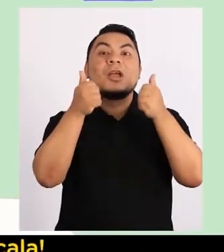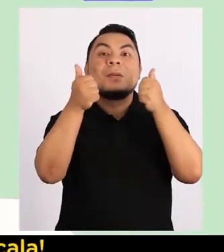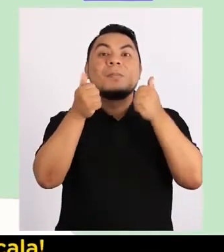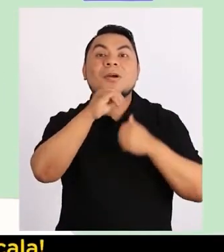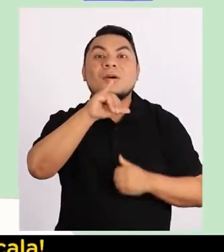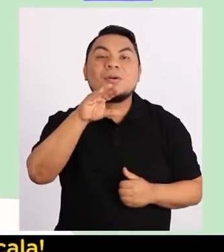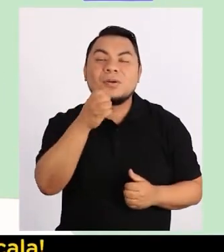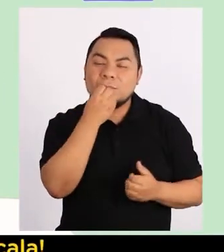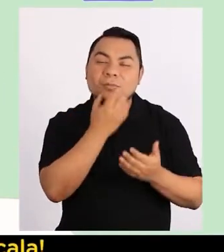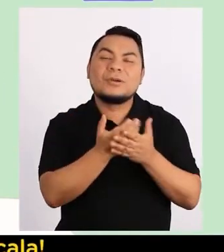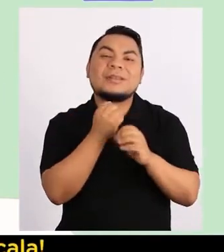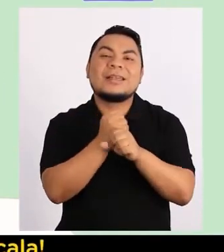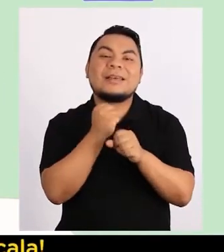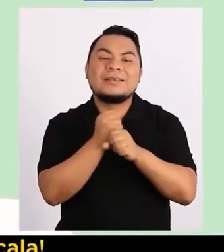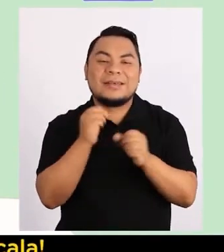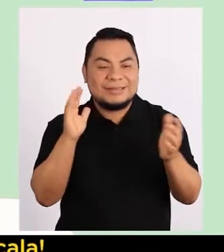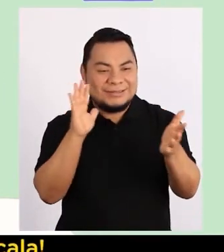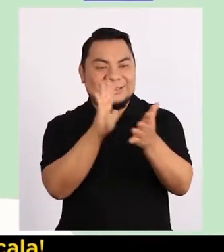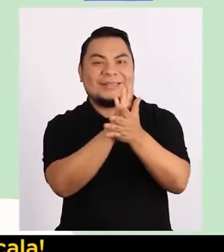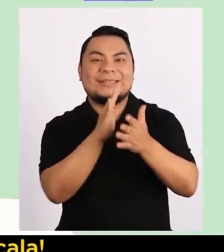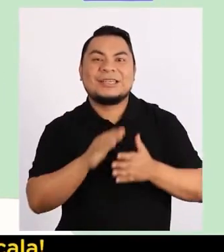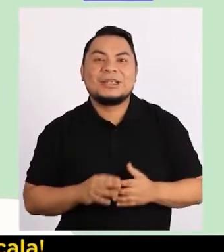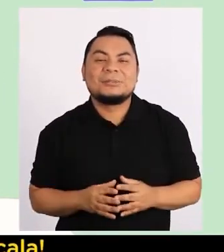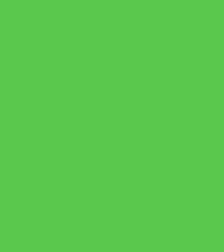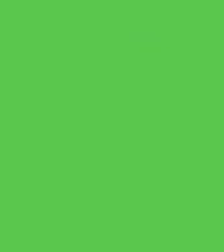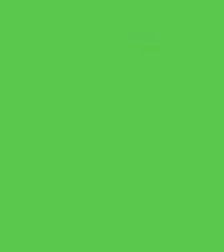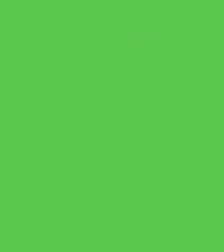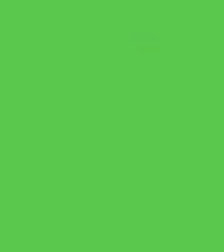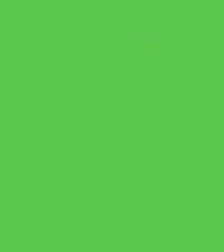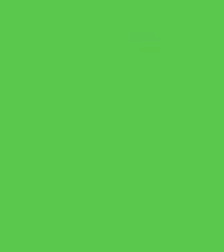Muy bien, Jorge, buen trabajo, chócala.